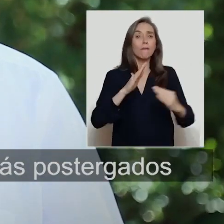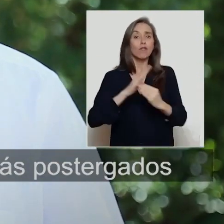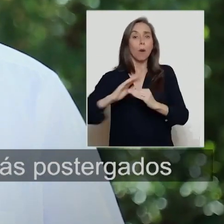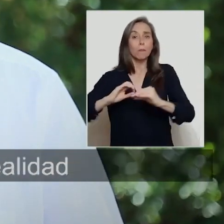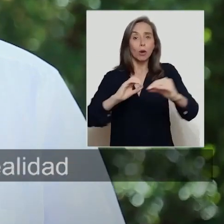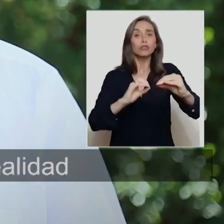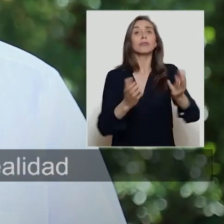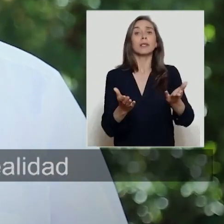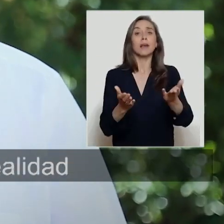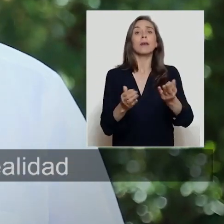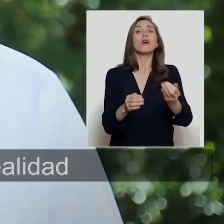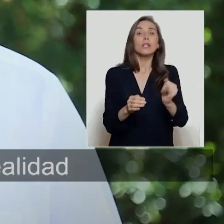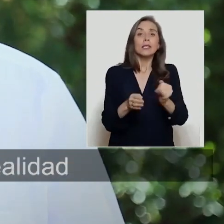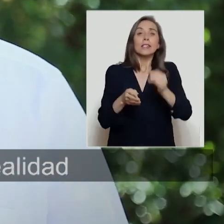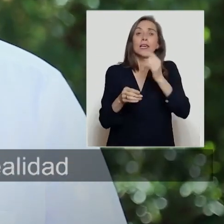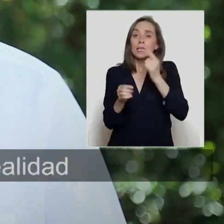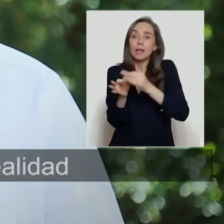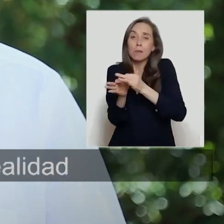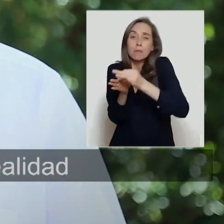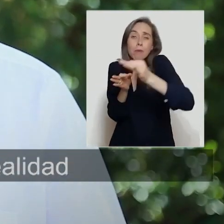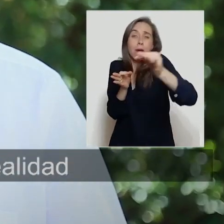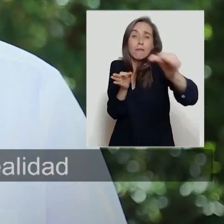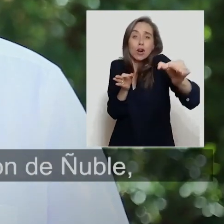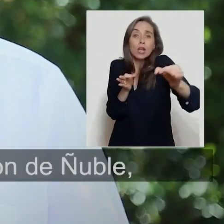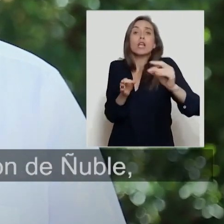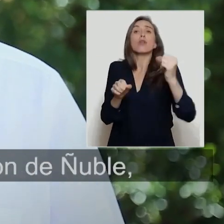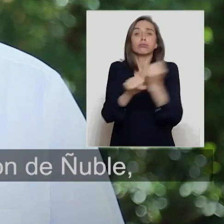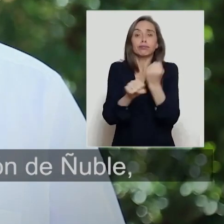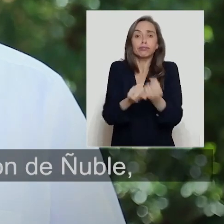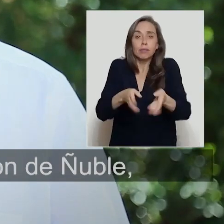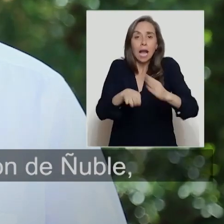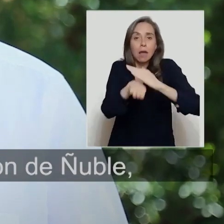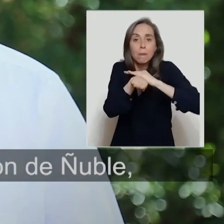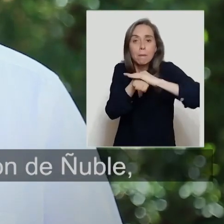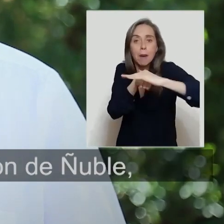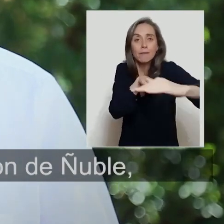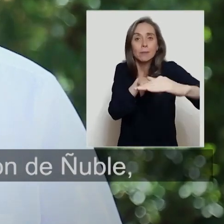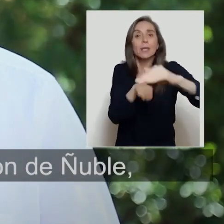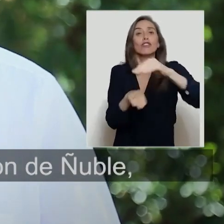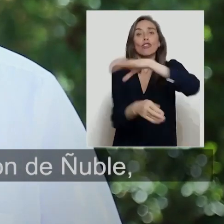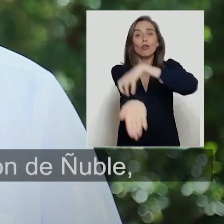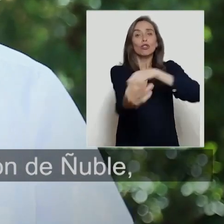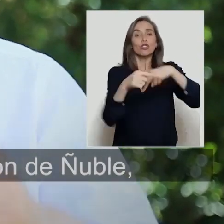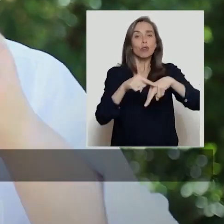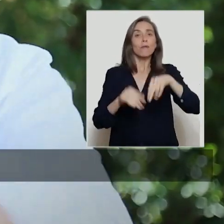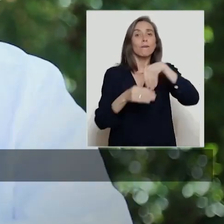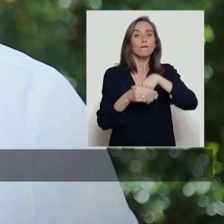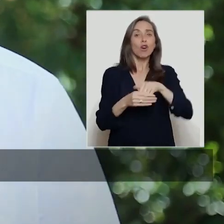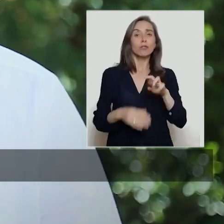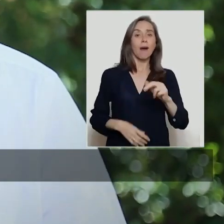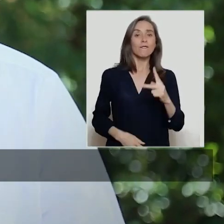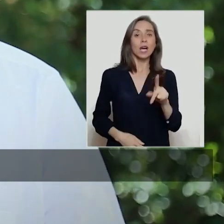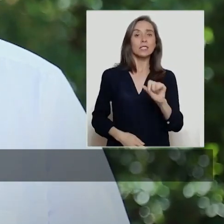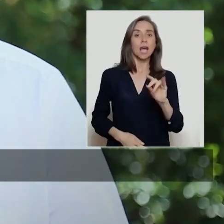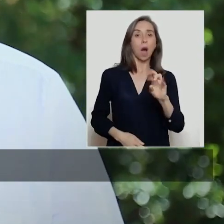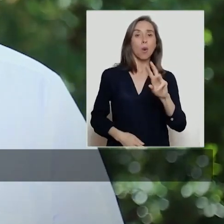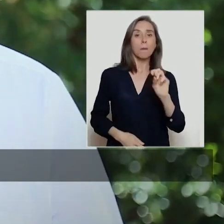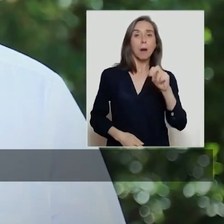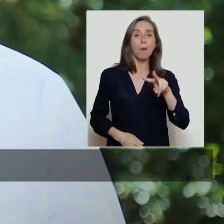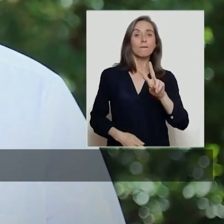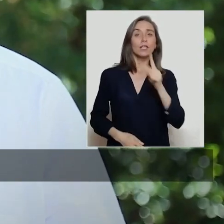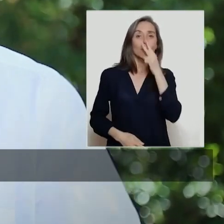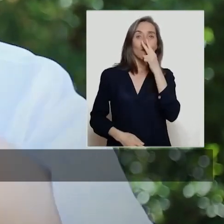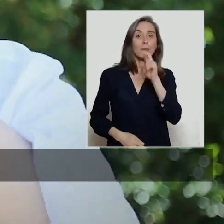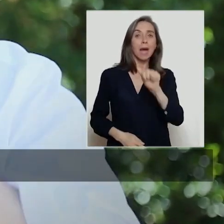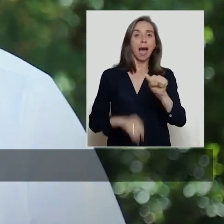más postergados y para que el pavimento se haga una realidad en los sectores más lejanos de nuestra región de Ñuble. Vote por Frank Sauerbaum, 21